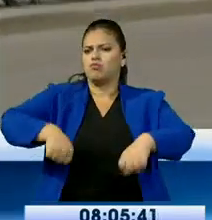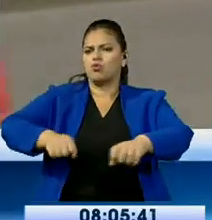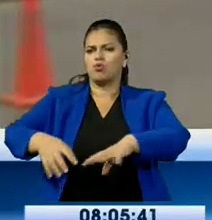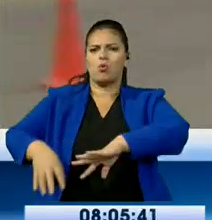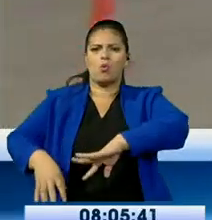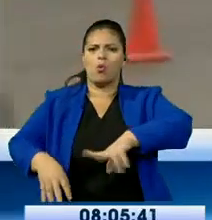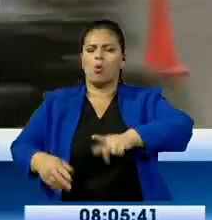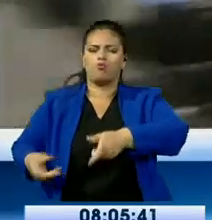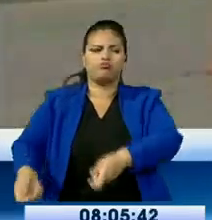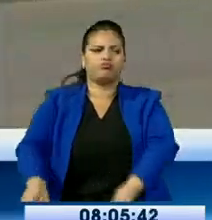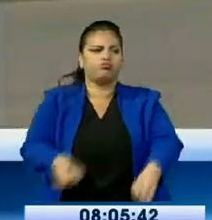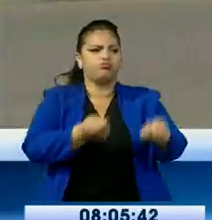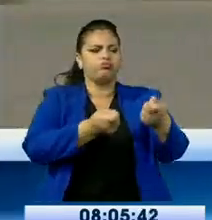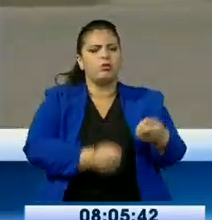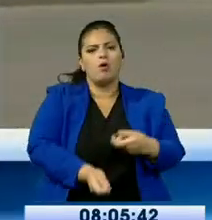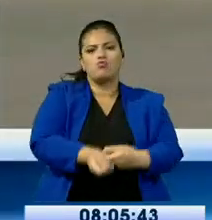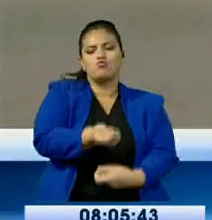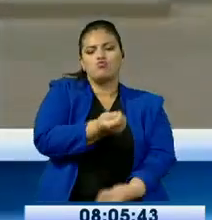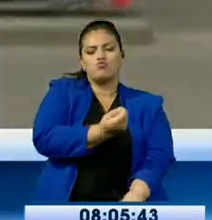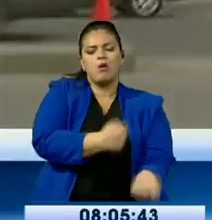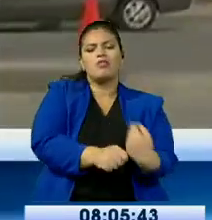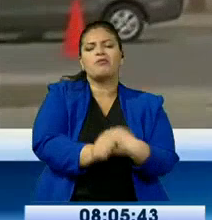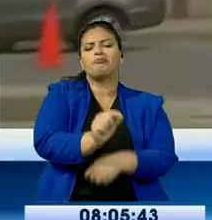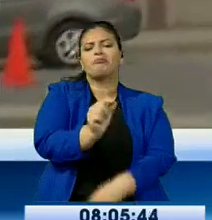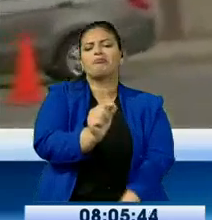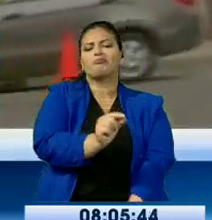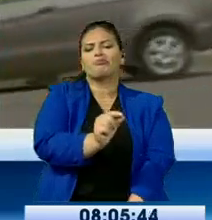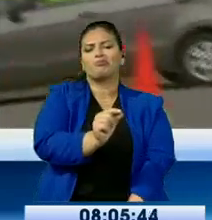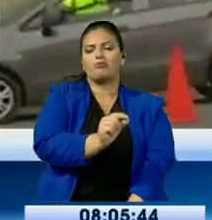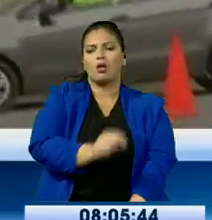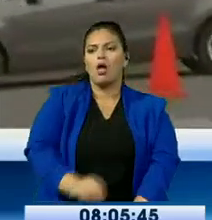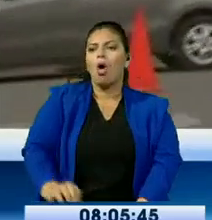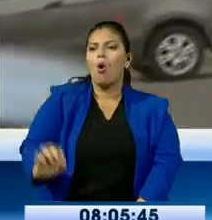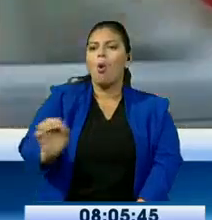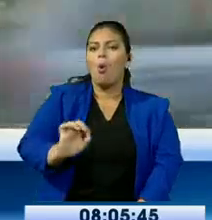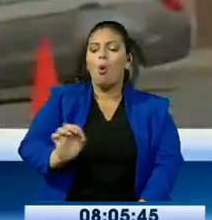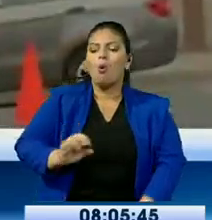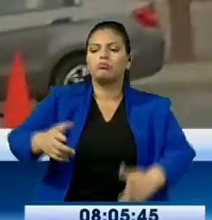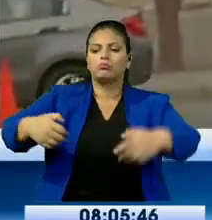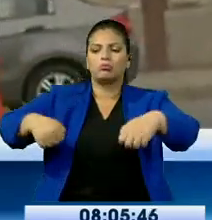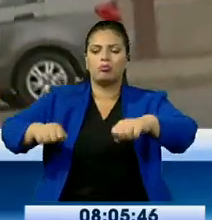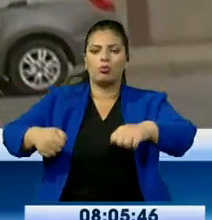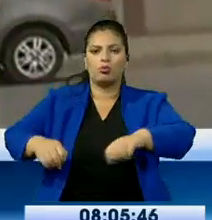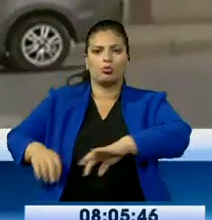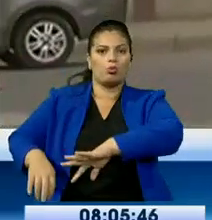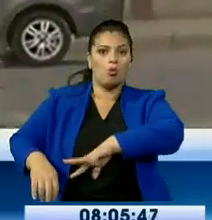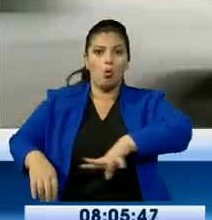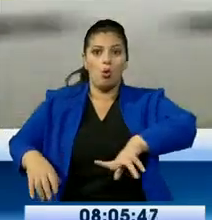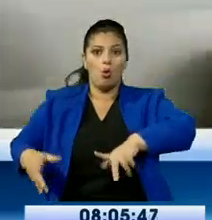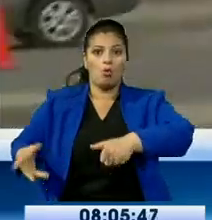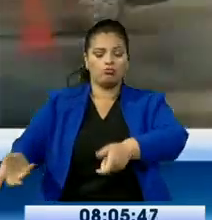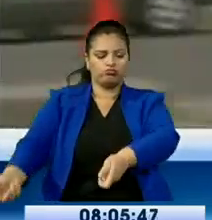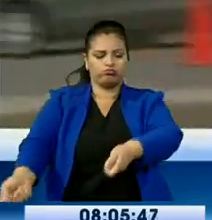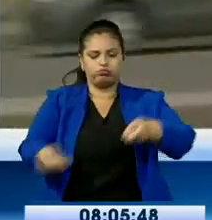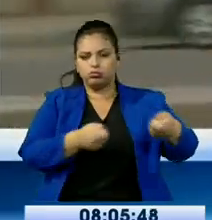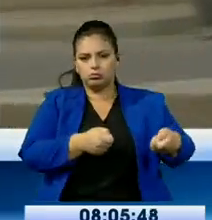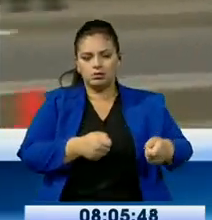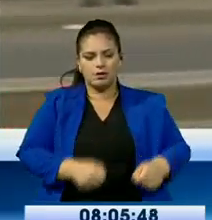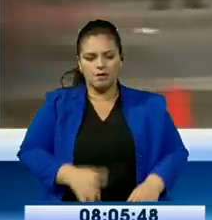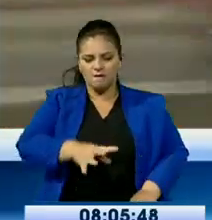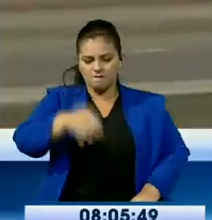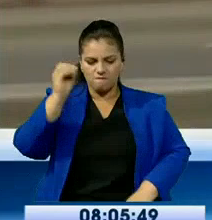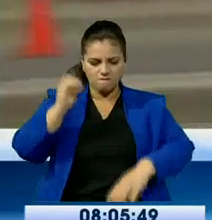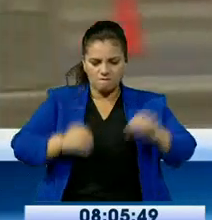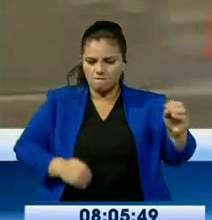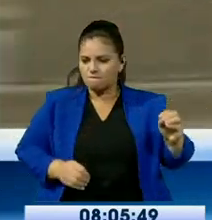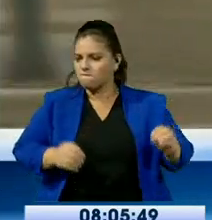vez fueron cambiadas algunas partes de las mismas. Y en muchos de los casos las podrían estar empleando también para robar. Efectivamente,